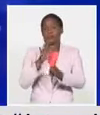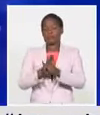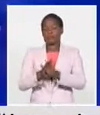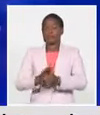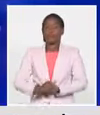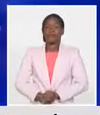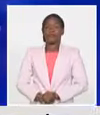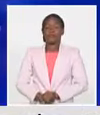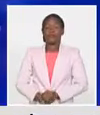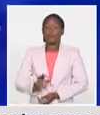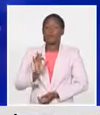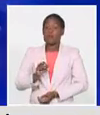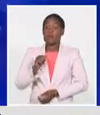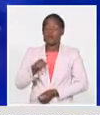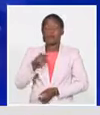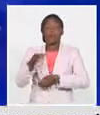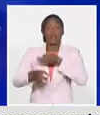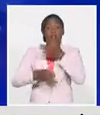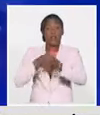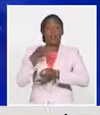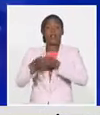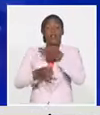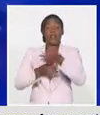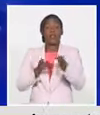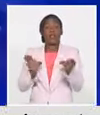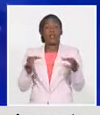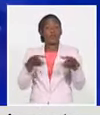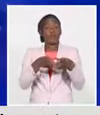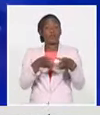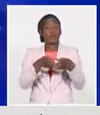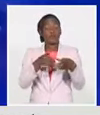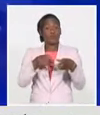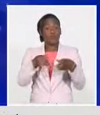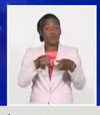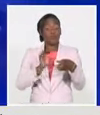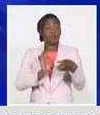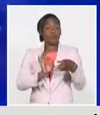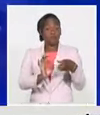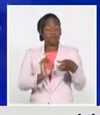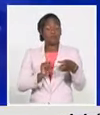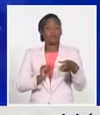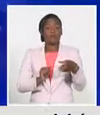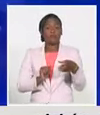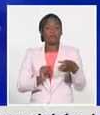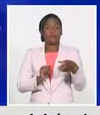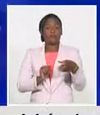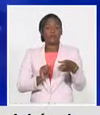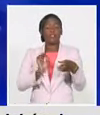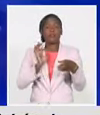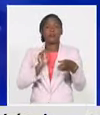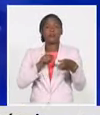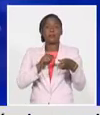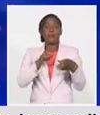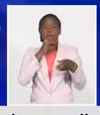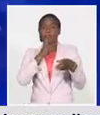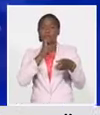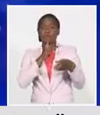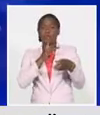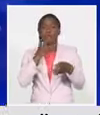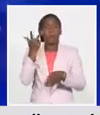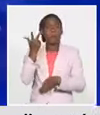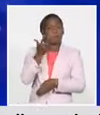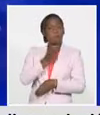también, al equipo de la vacuna, de científicos de la vacuna